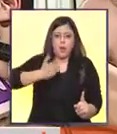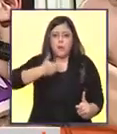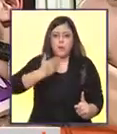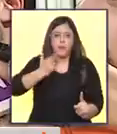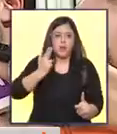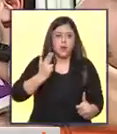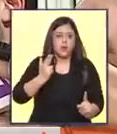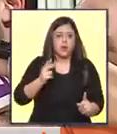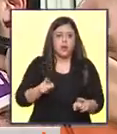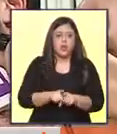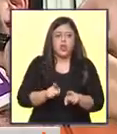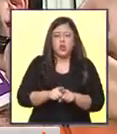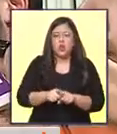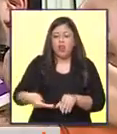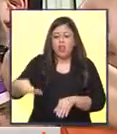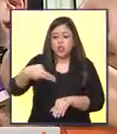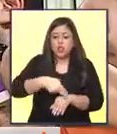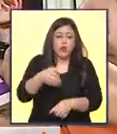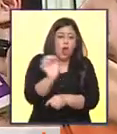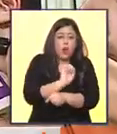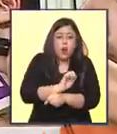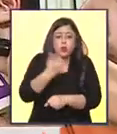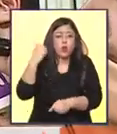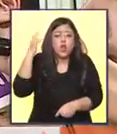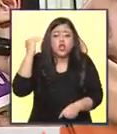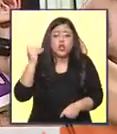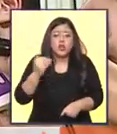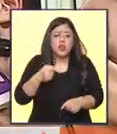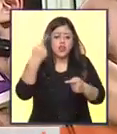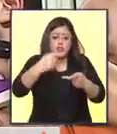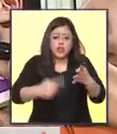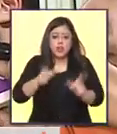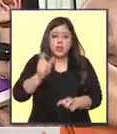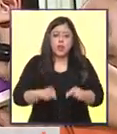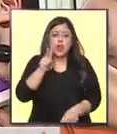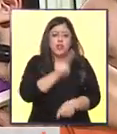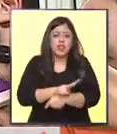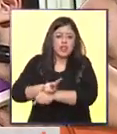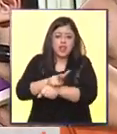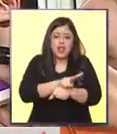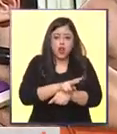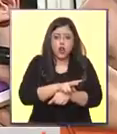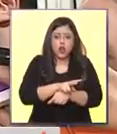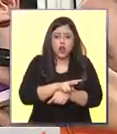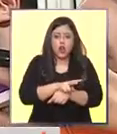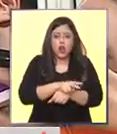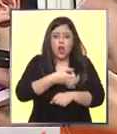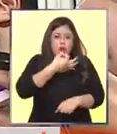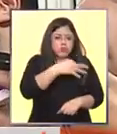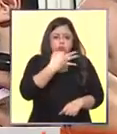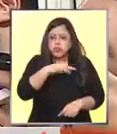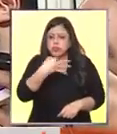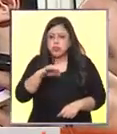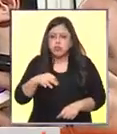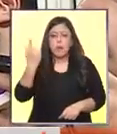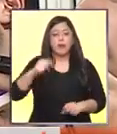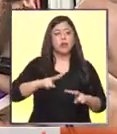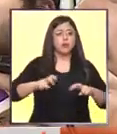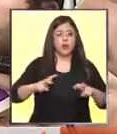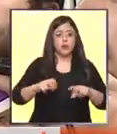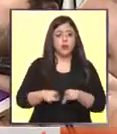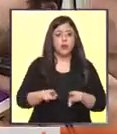un vehículo. Son versiones que han surgido de distintos testigos, como lo que ustedes mencionaban, de otras versiones. Pero la investigación ha ido